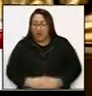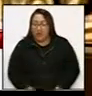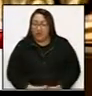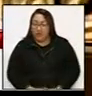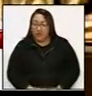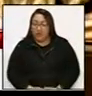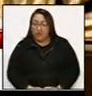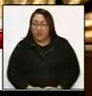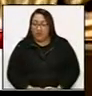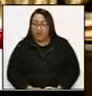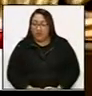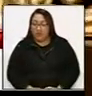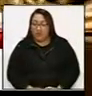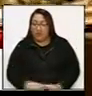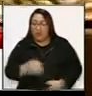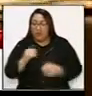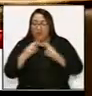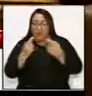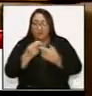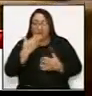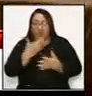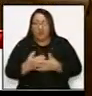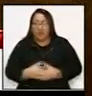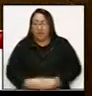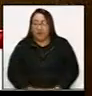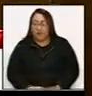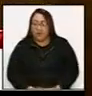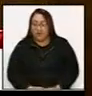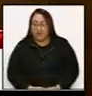Aprobado. Levantamos la sesión. Gracias.